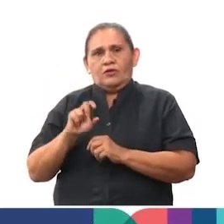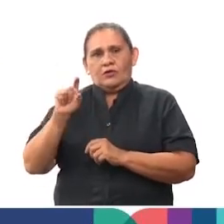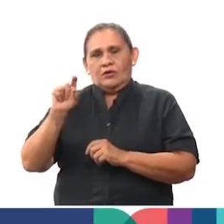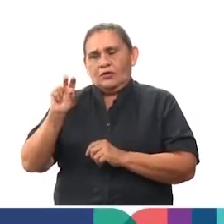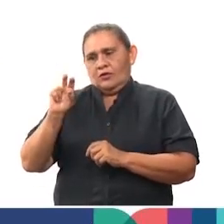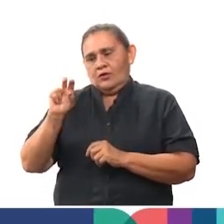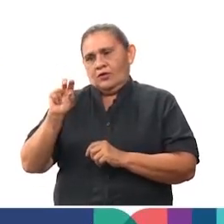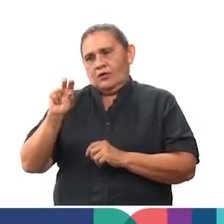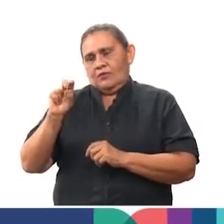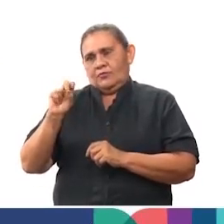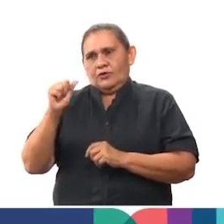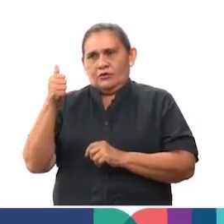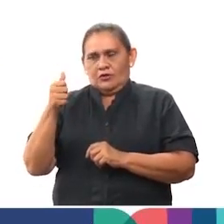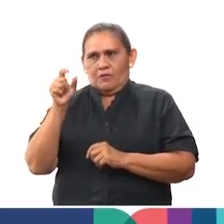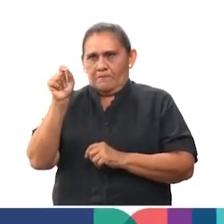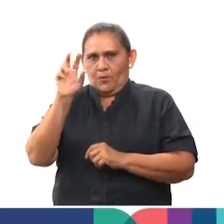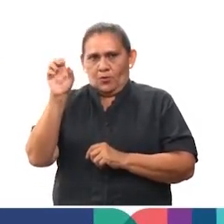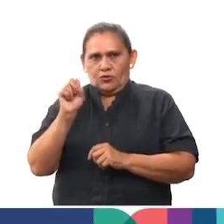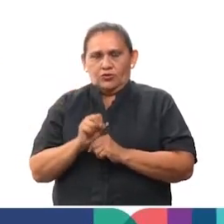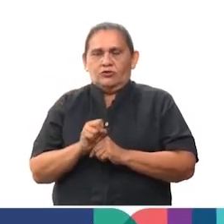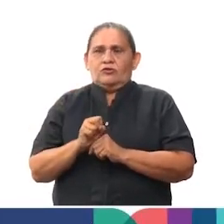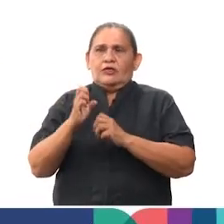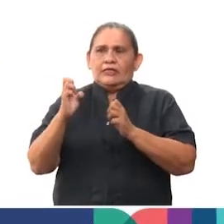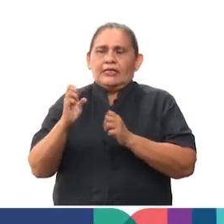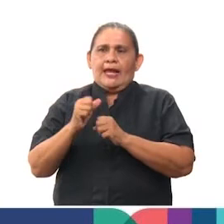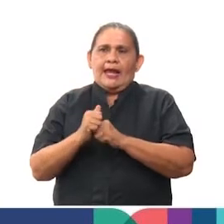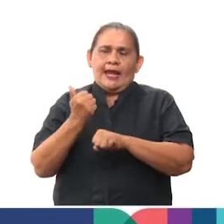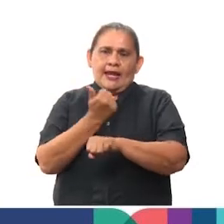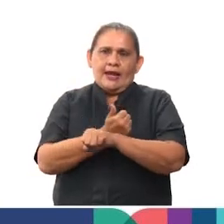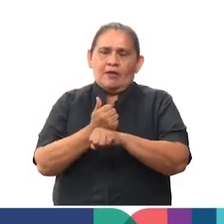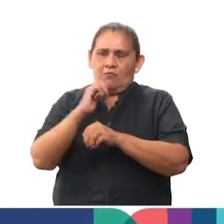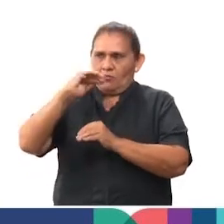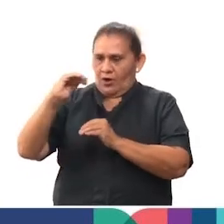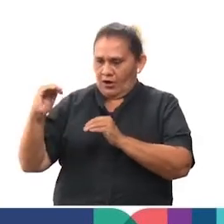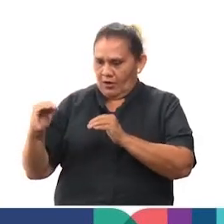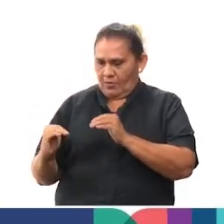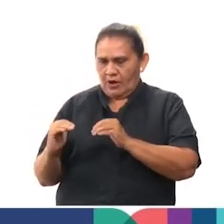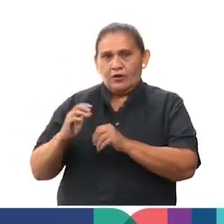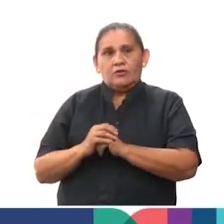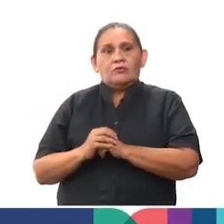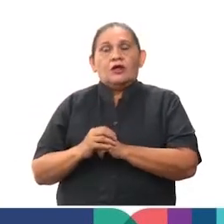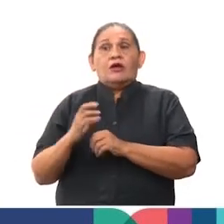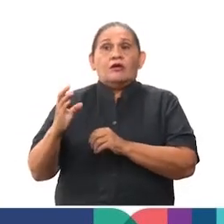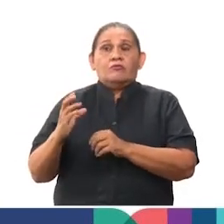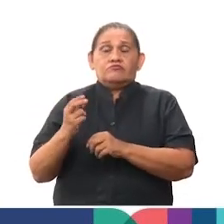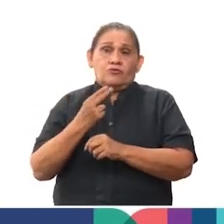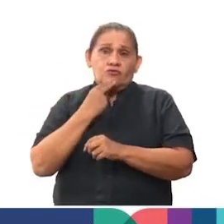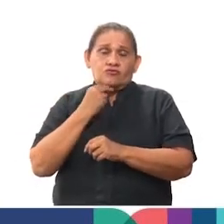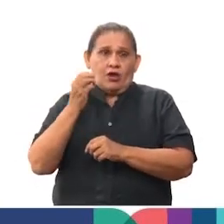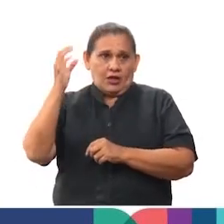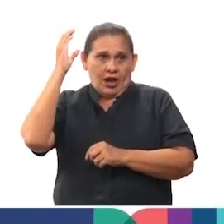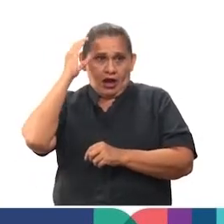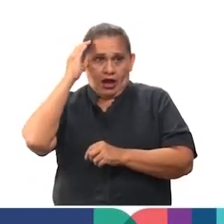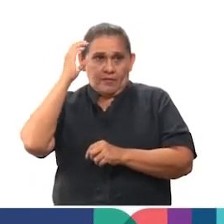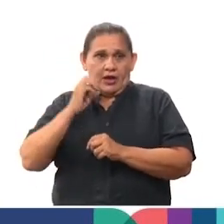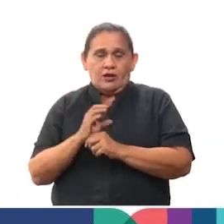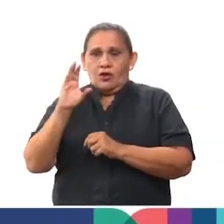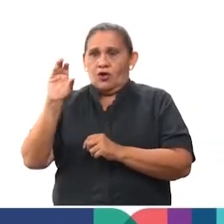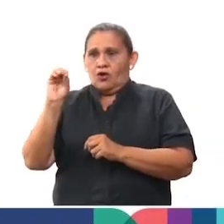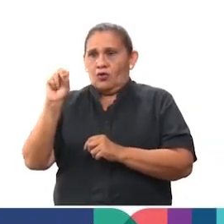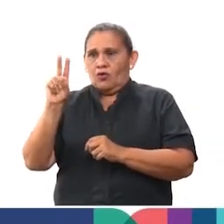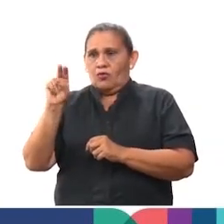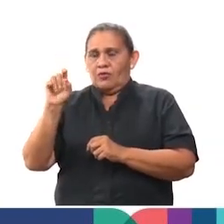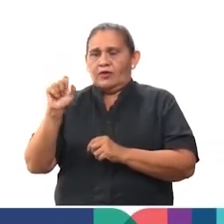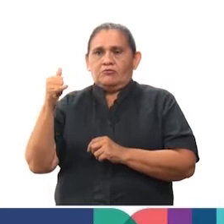del 36.3%, está en amarillo y en descenso. El porcentaje de ocupación de camas de hospitalización total COVID y no